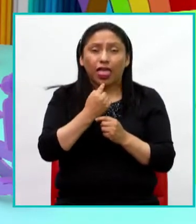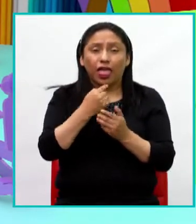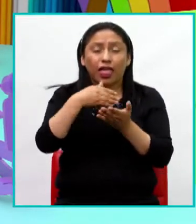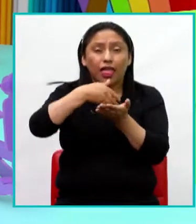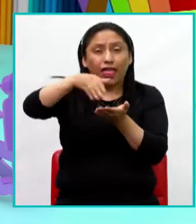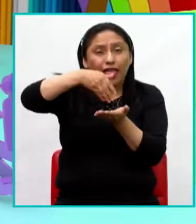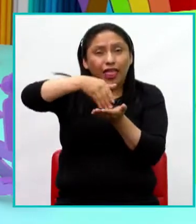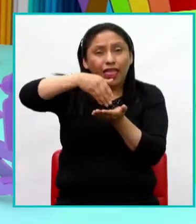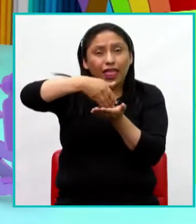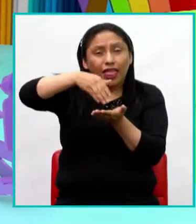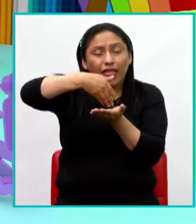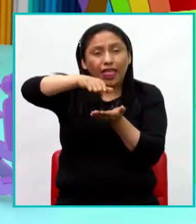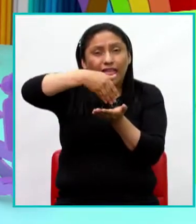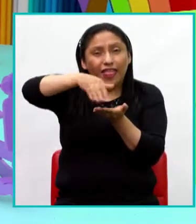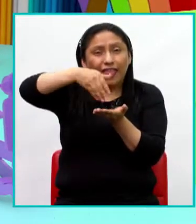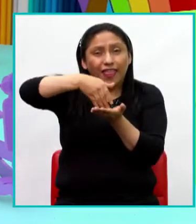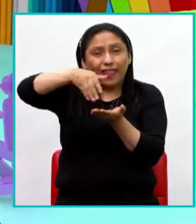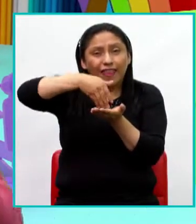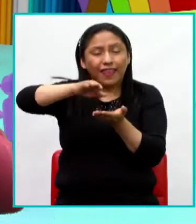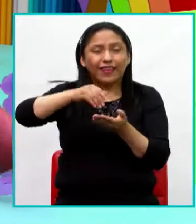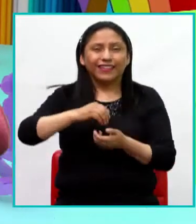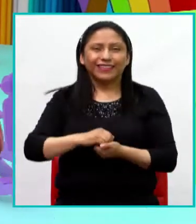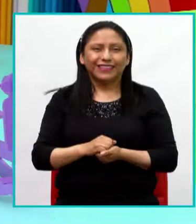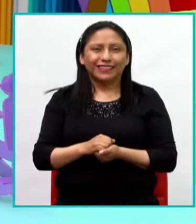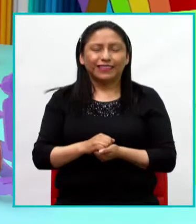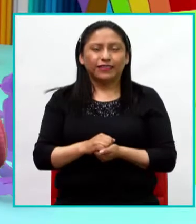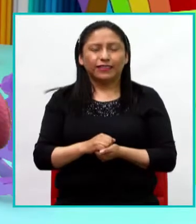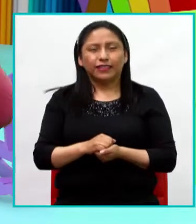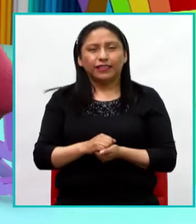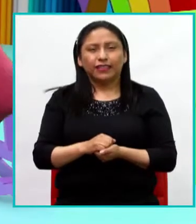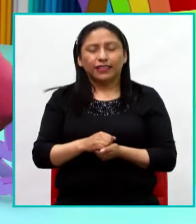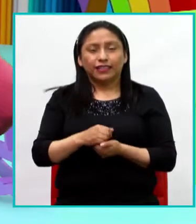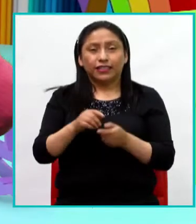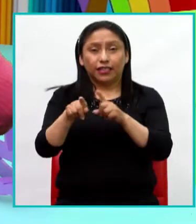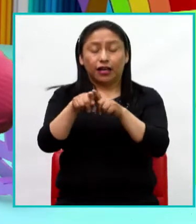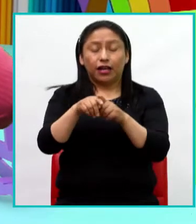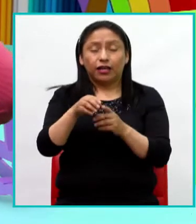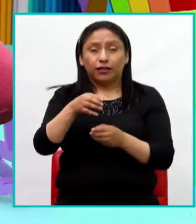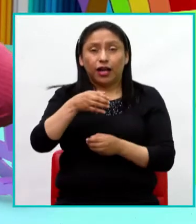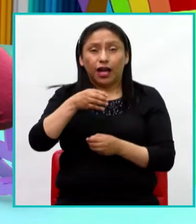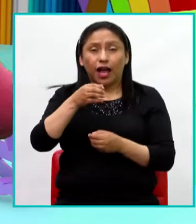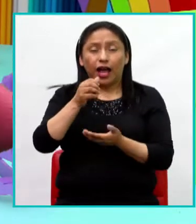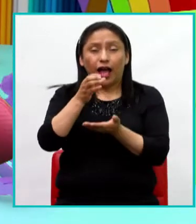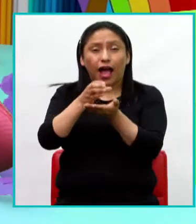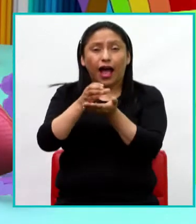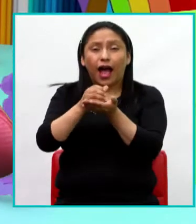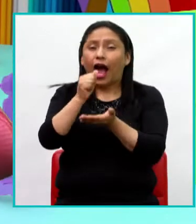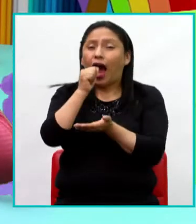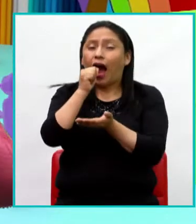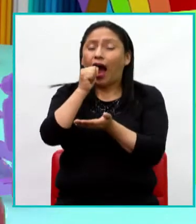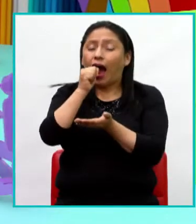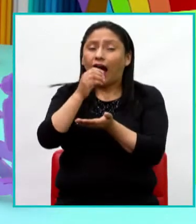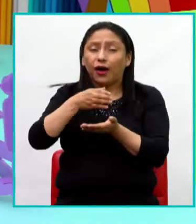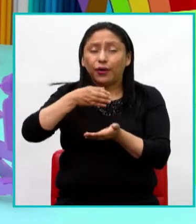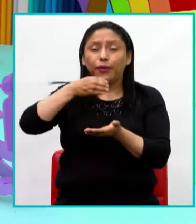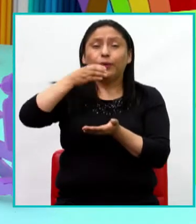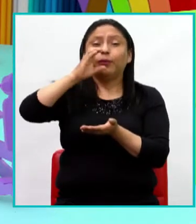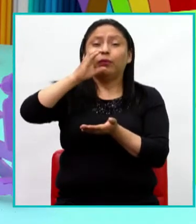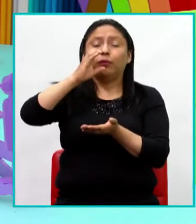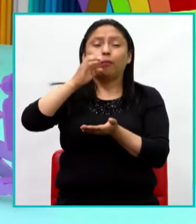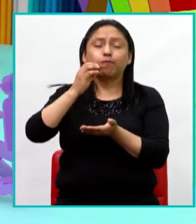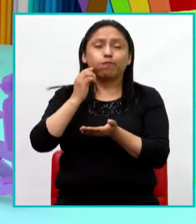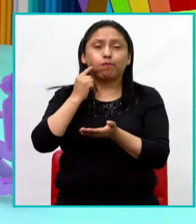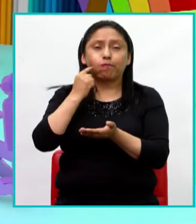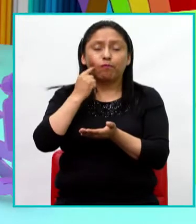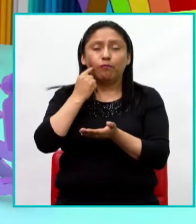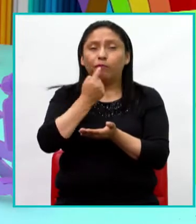nuestra lengüita. Vamos a tomar agüita. vamos a enjuagar nuestra